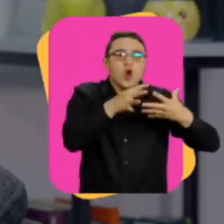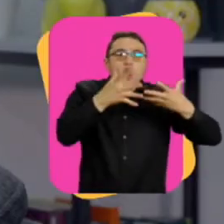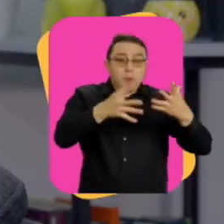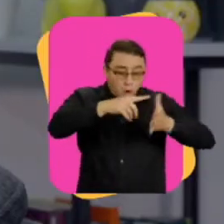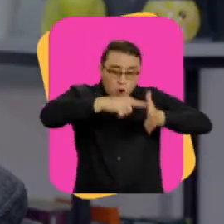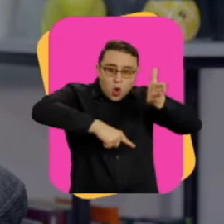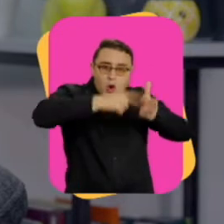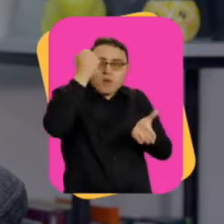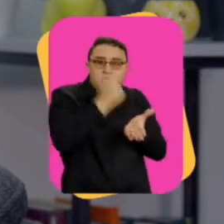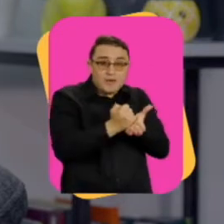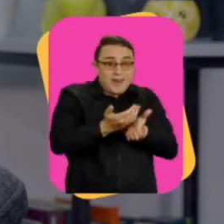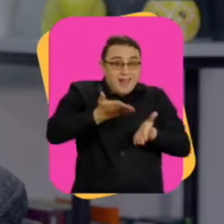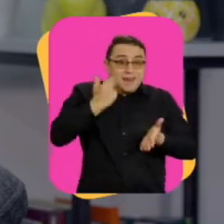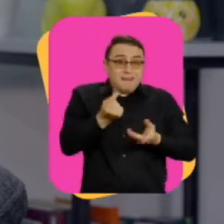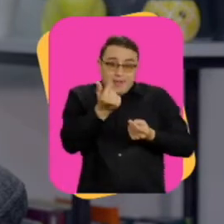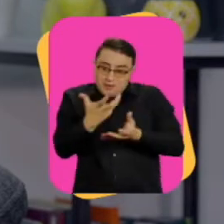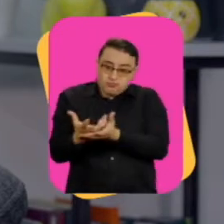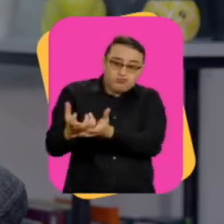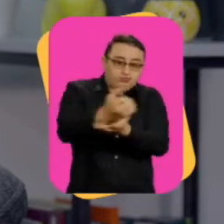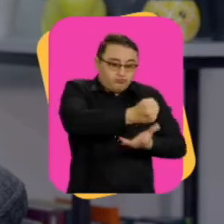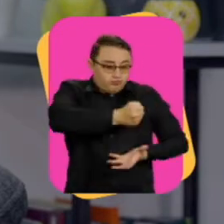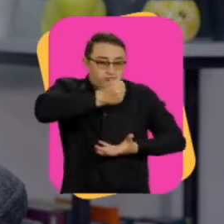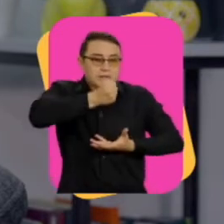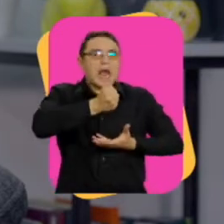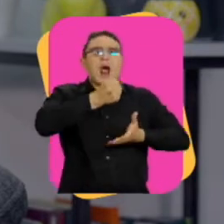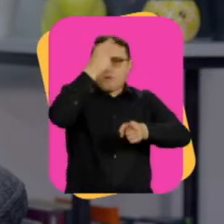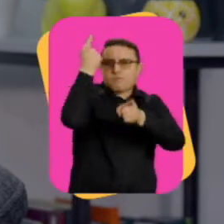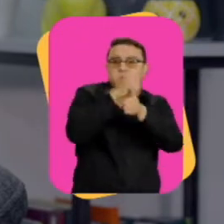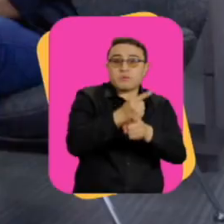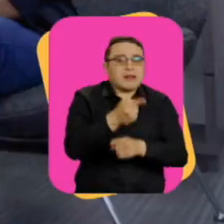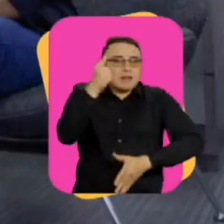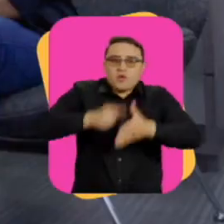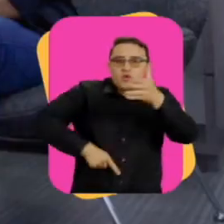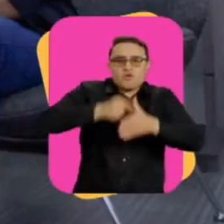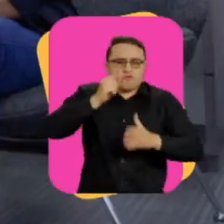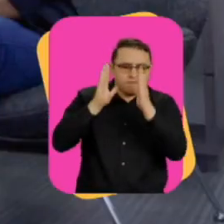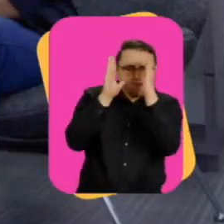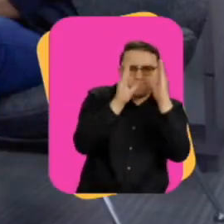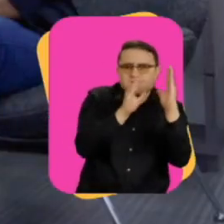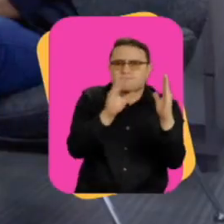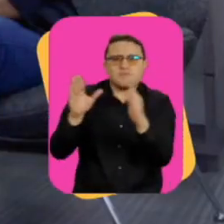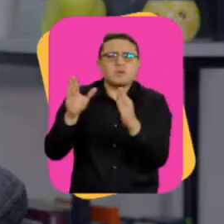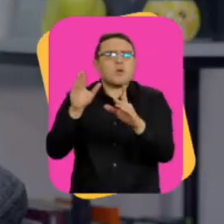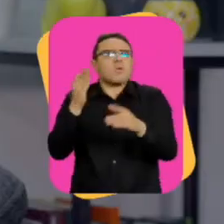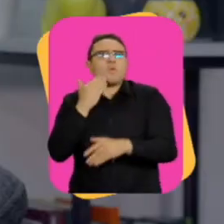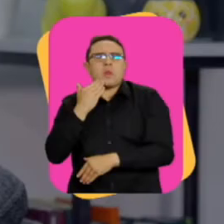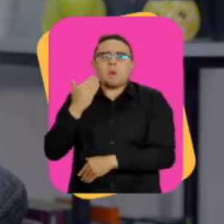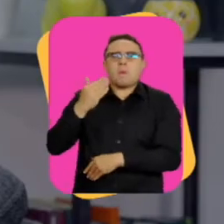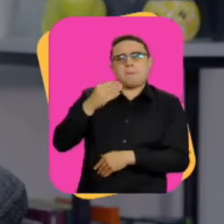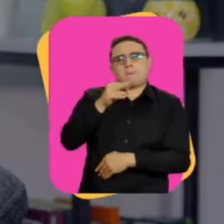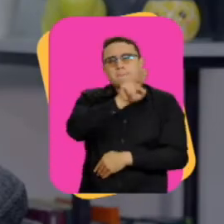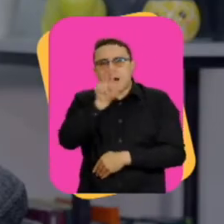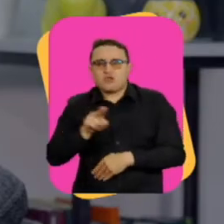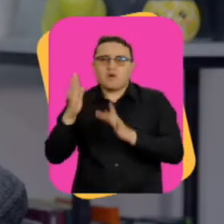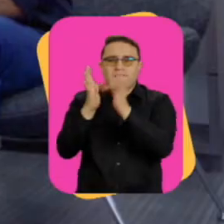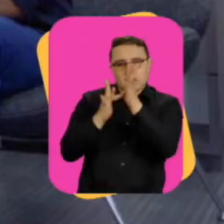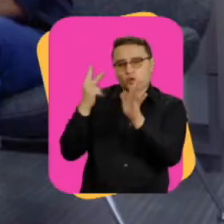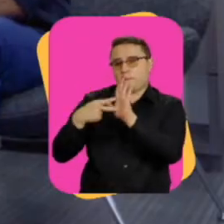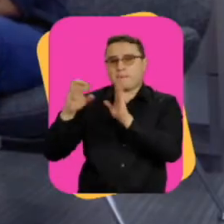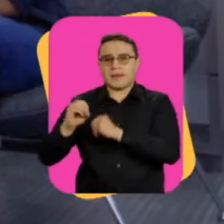esos contratos que generan ingresos para Canal 13. Esa fue la reacción inmediata para marzo o abril del